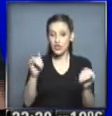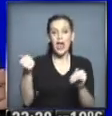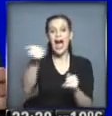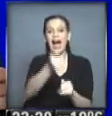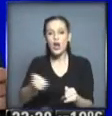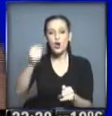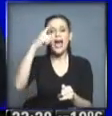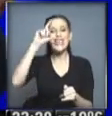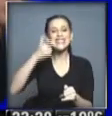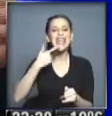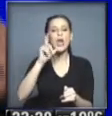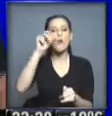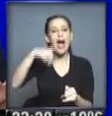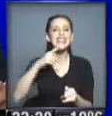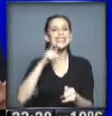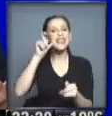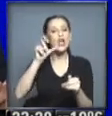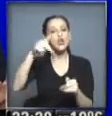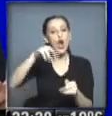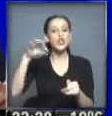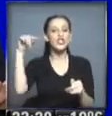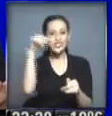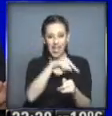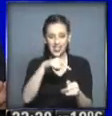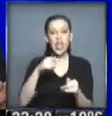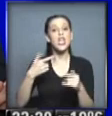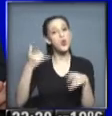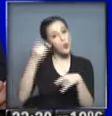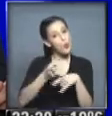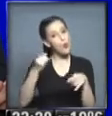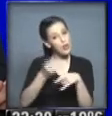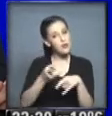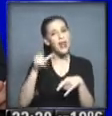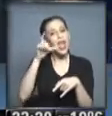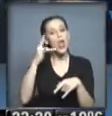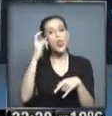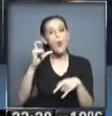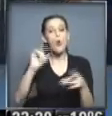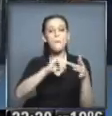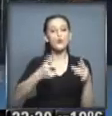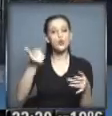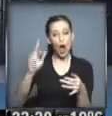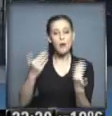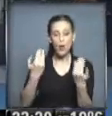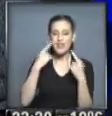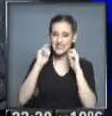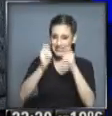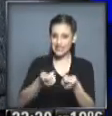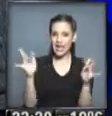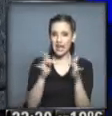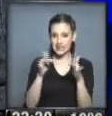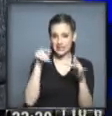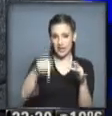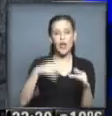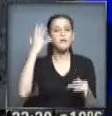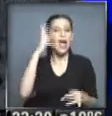@estebantecno7 y, como siempre, los invitamos a visitar el portal educ.art. Excelente, Esteban. Me